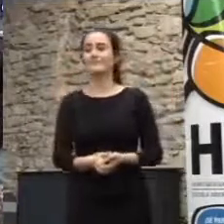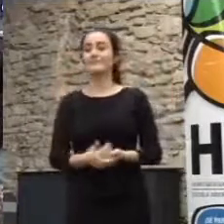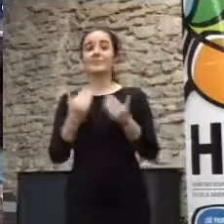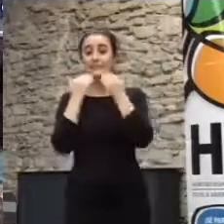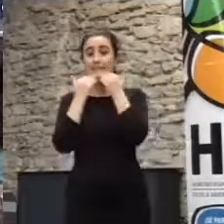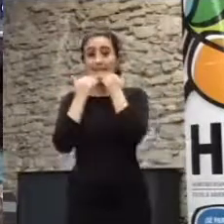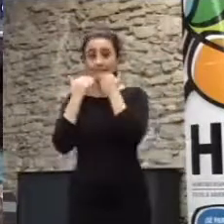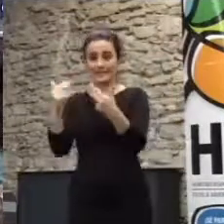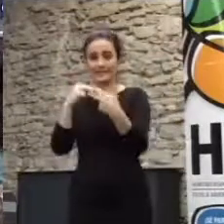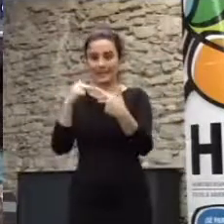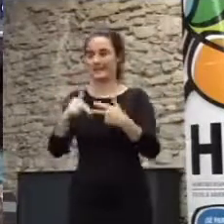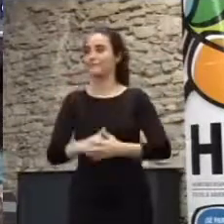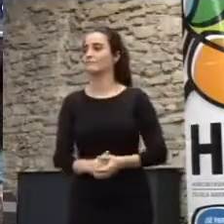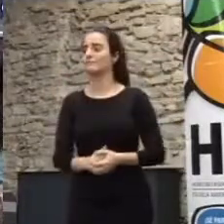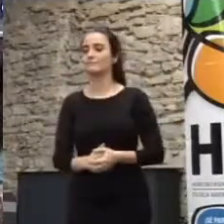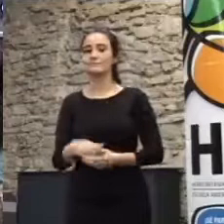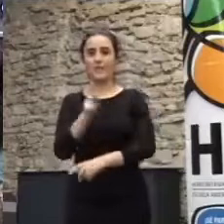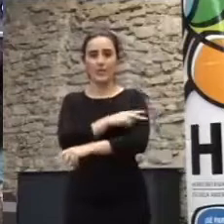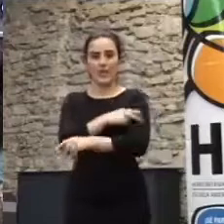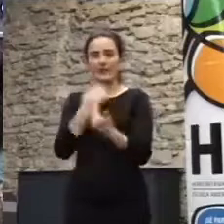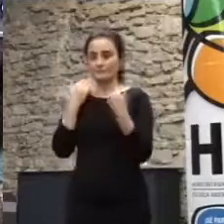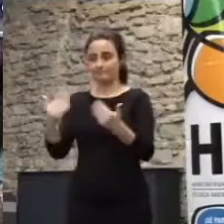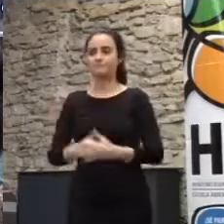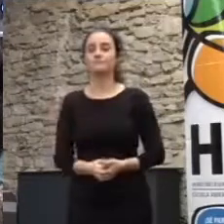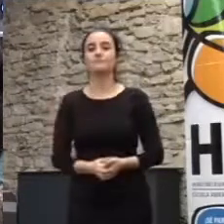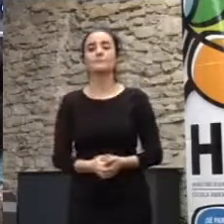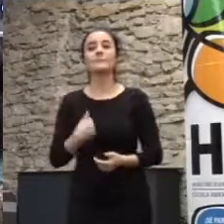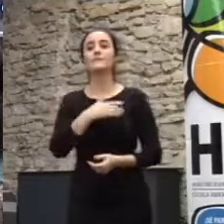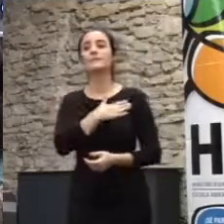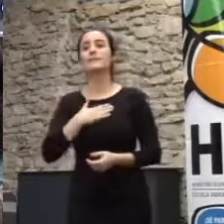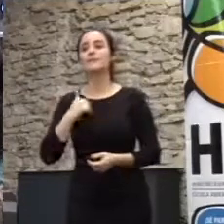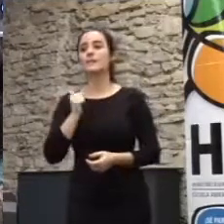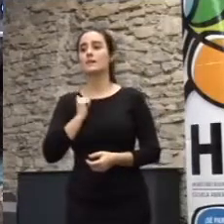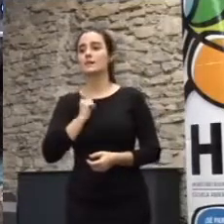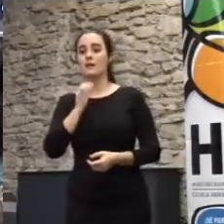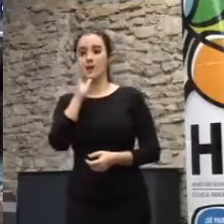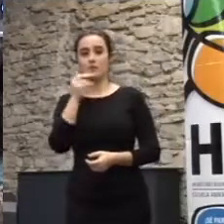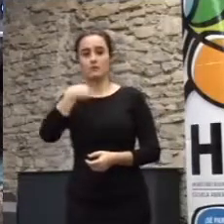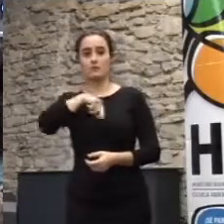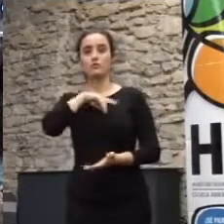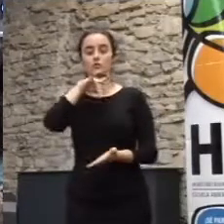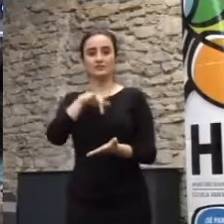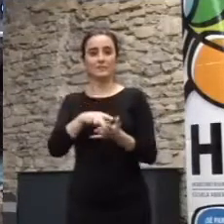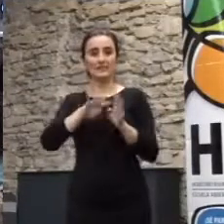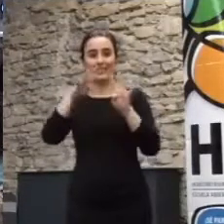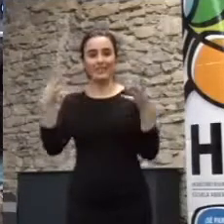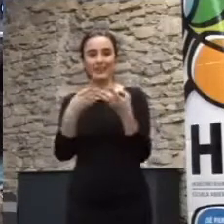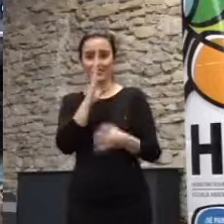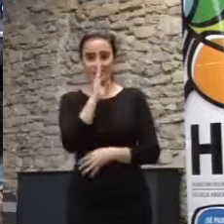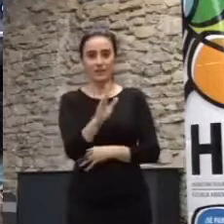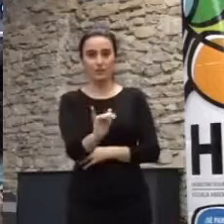Casco, Zinegotzia. Quiero aprovechar para recordar que ahora mismo estamos a través de streaming, en